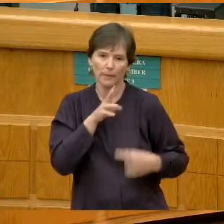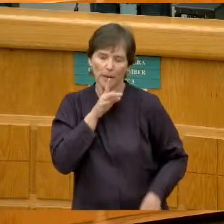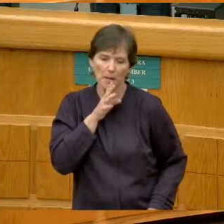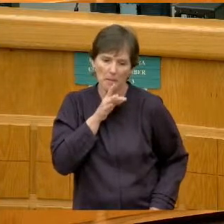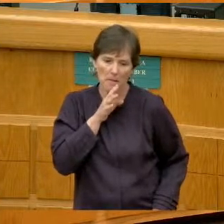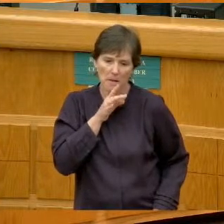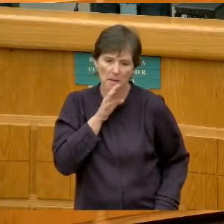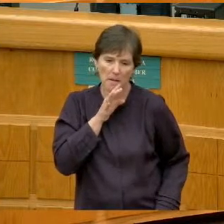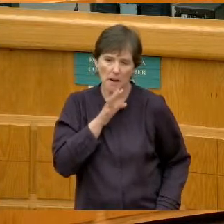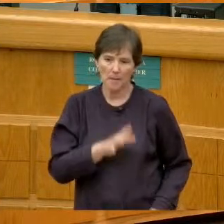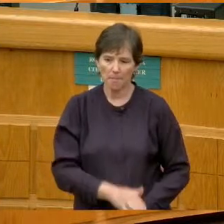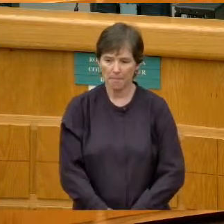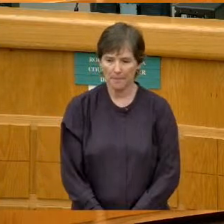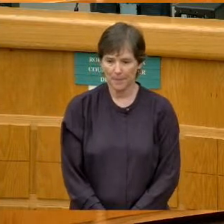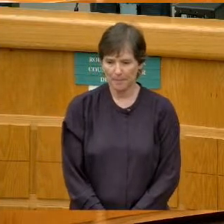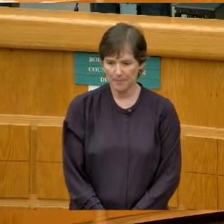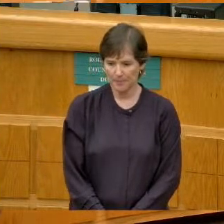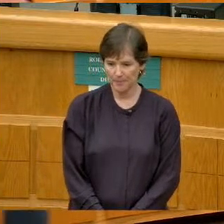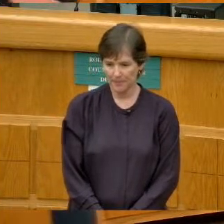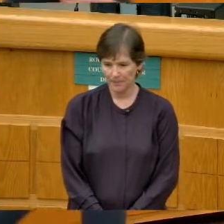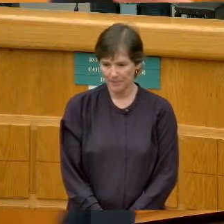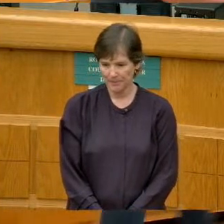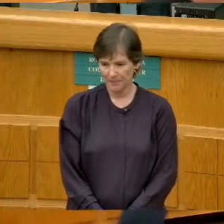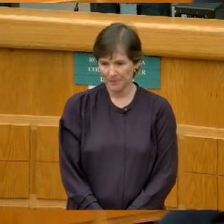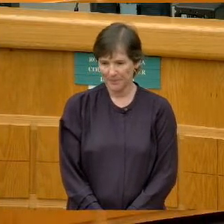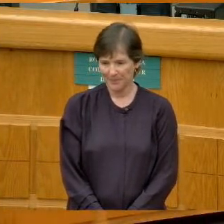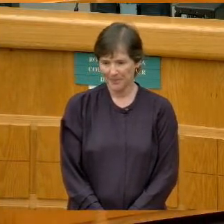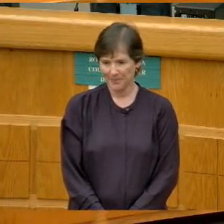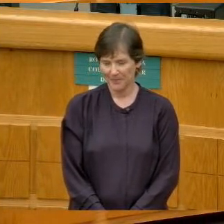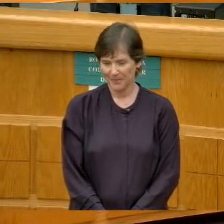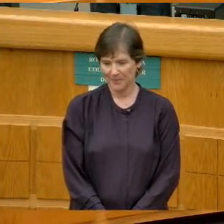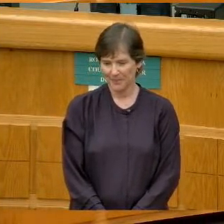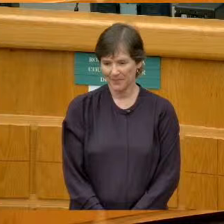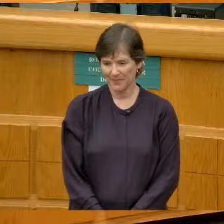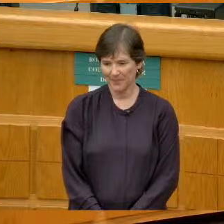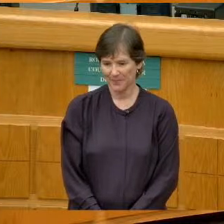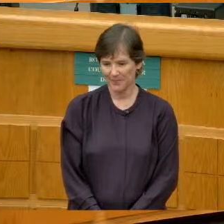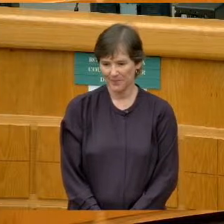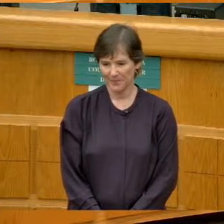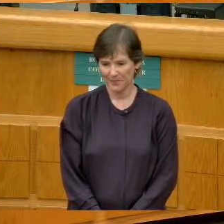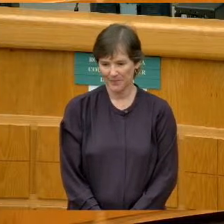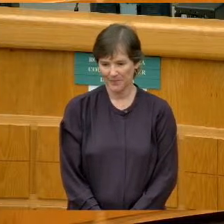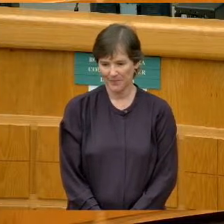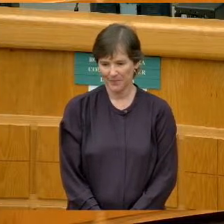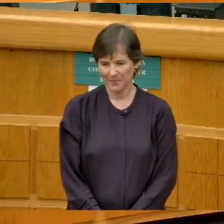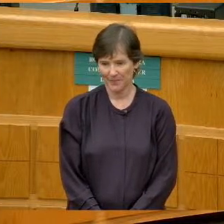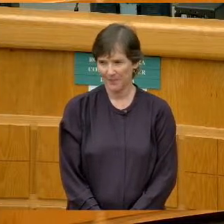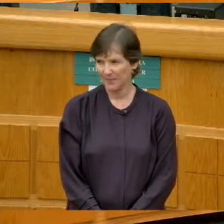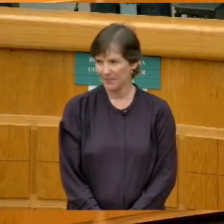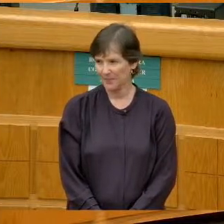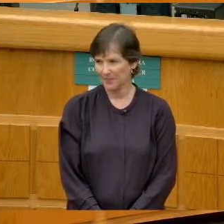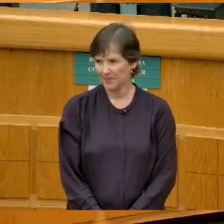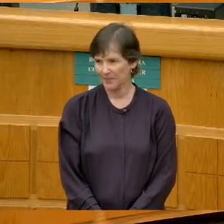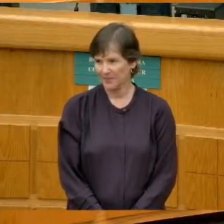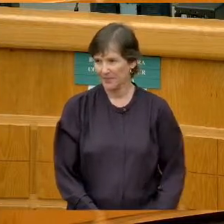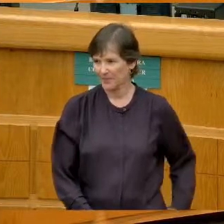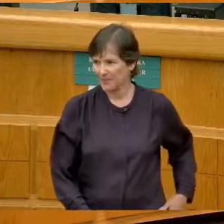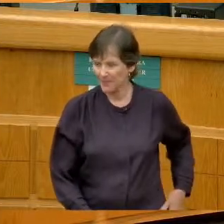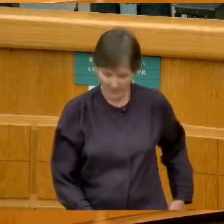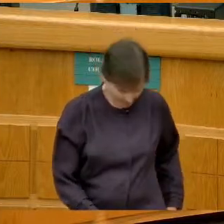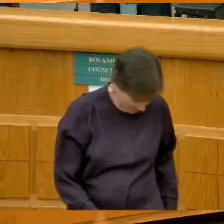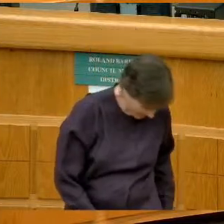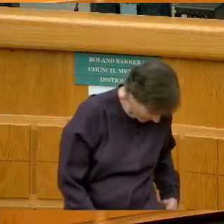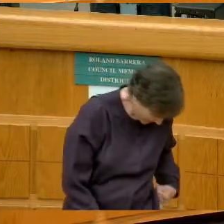entregar un regalo por parte de la comunidad, gracias a la Fundación de la Alcaldía. Ahí encontrará un cubrebocas, un gel antibacterial y toallitas